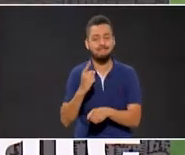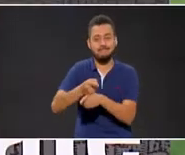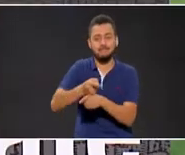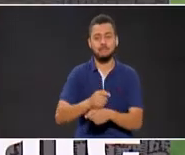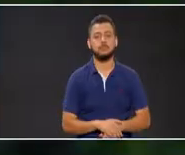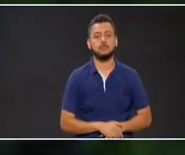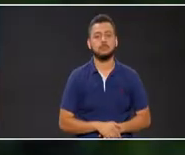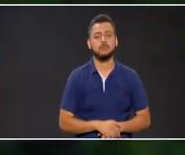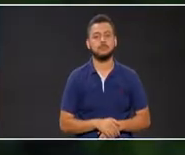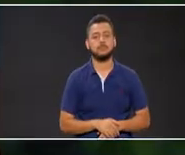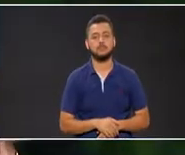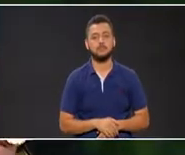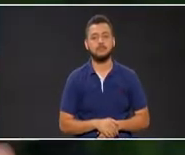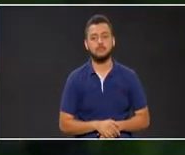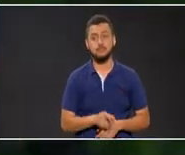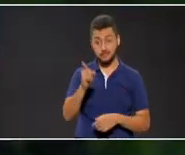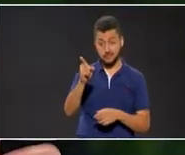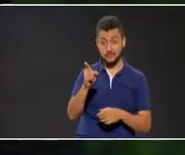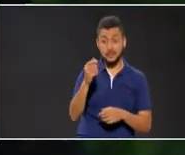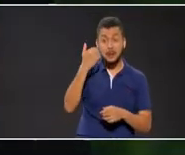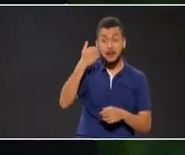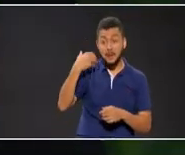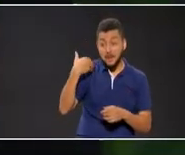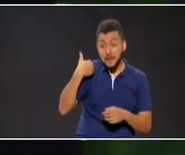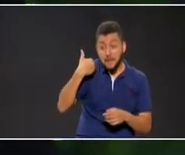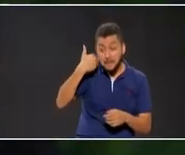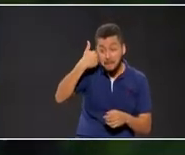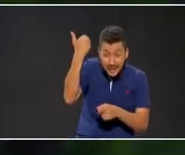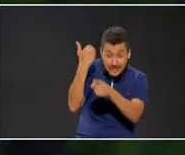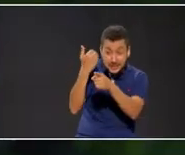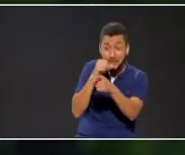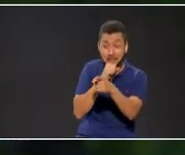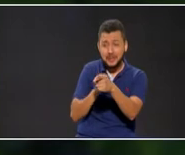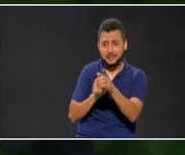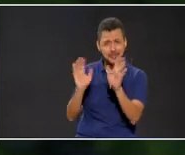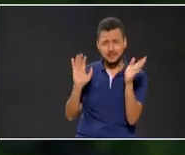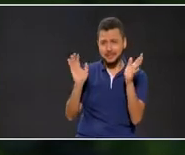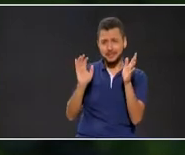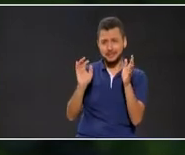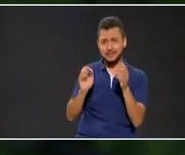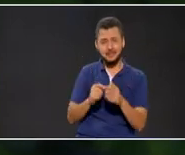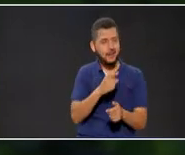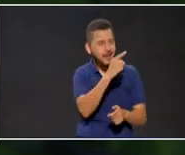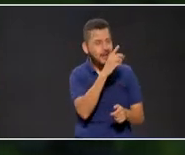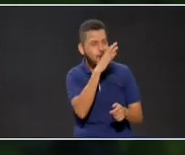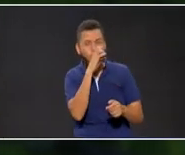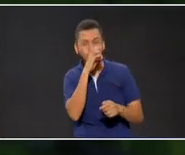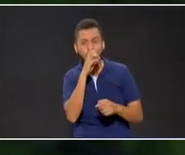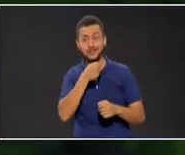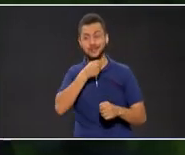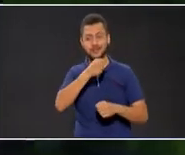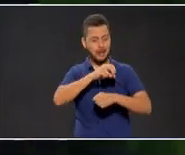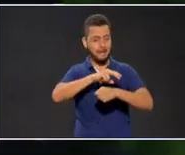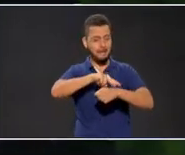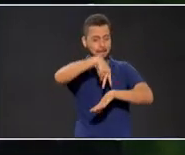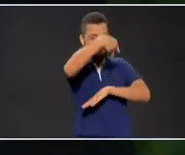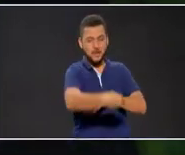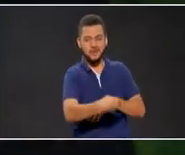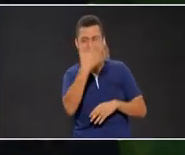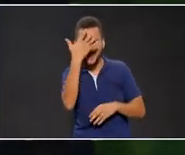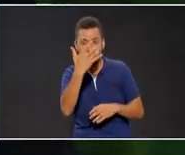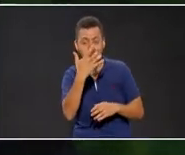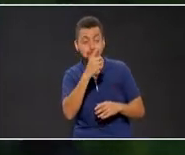todavía no está de auto mayor activo y dinámico sí pero no sabemos cómo fue que se cayó bueno está corriendo el cronómetro a